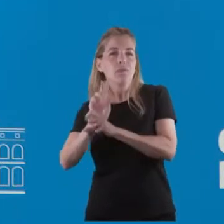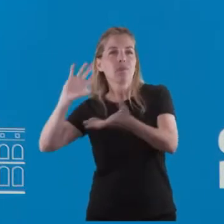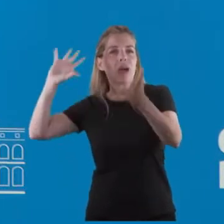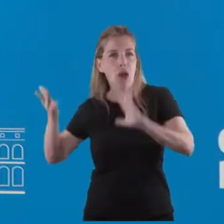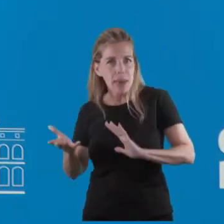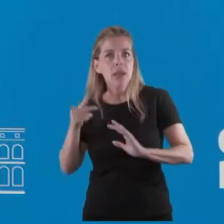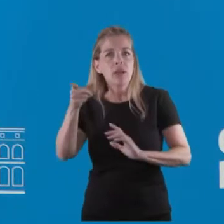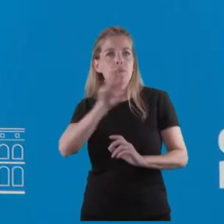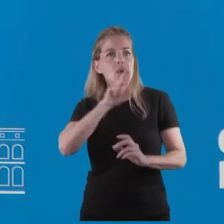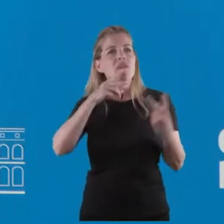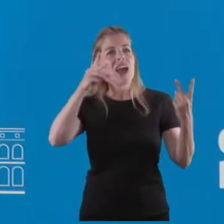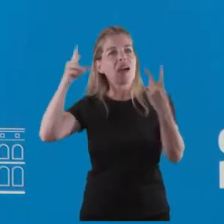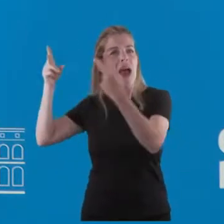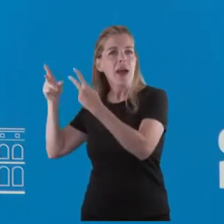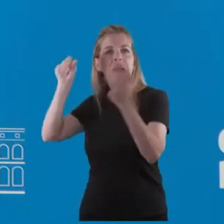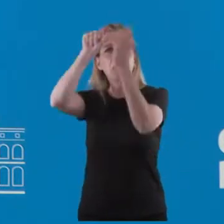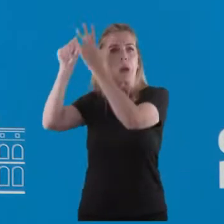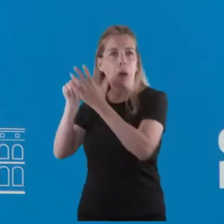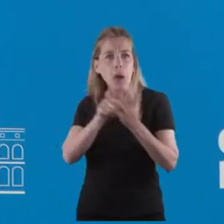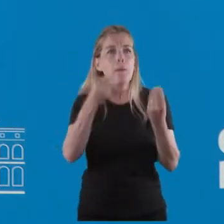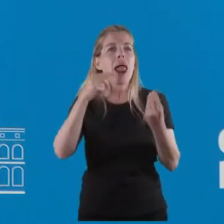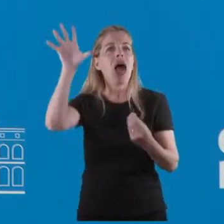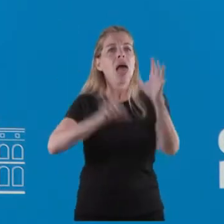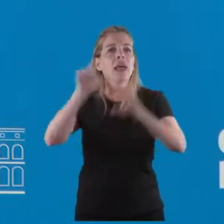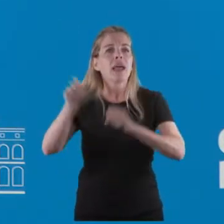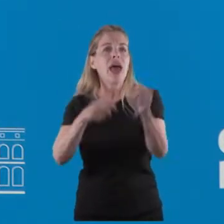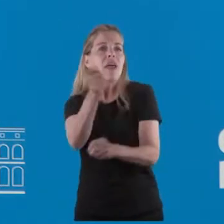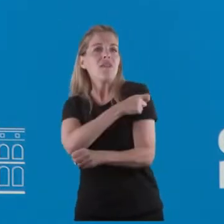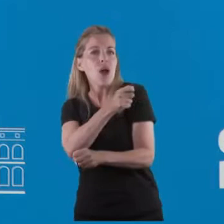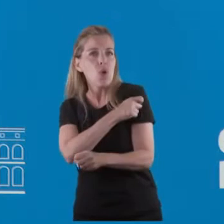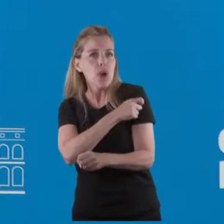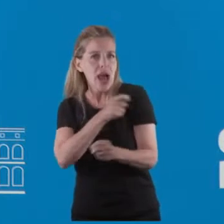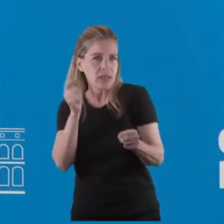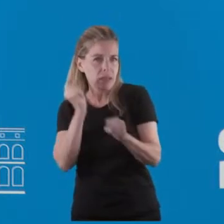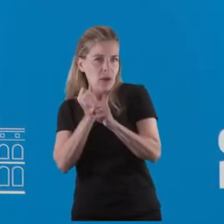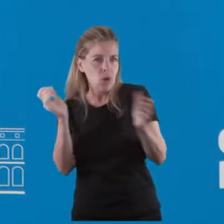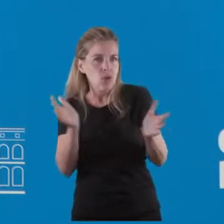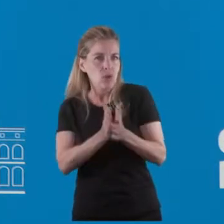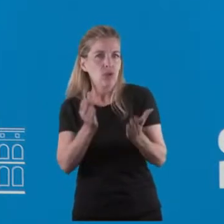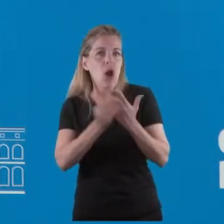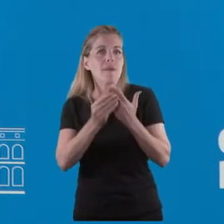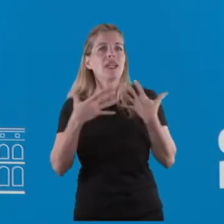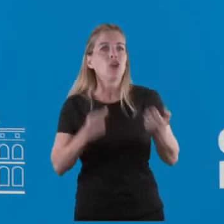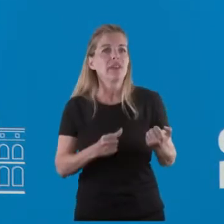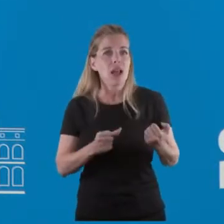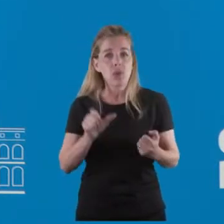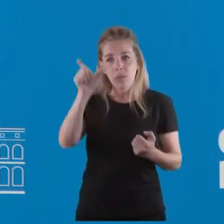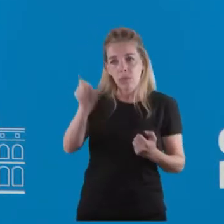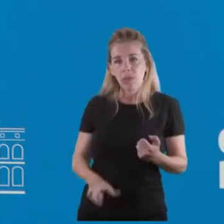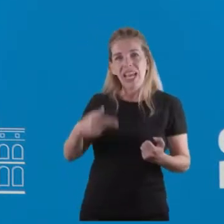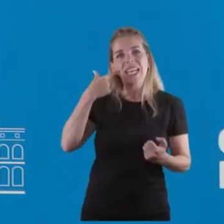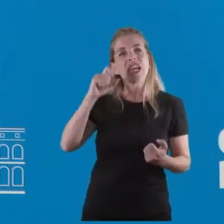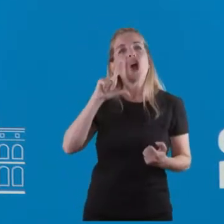argentina necesitaba junto por supuesto y liderada por carla vizzotti la ministra de salud y que es una experta en gestión gubernamental